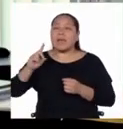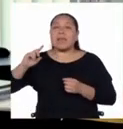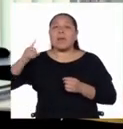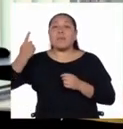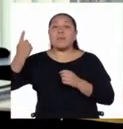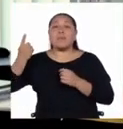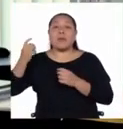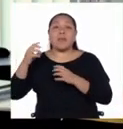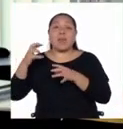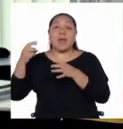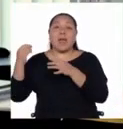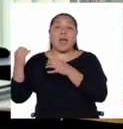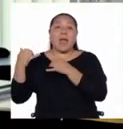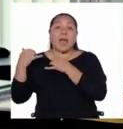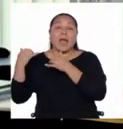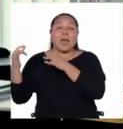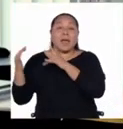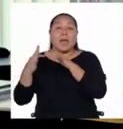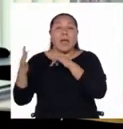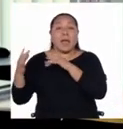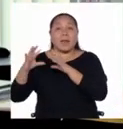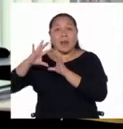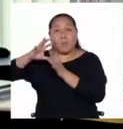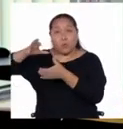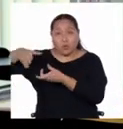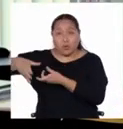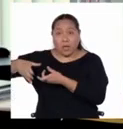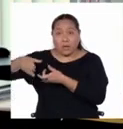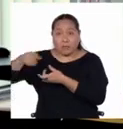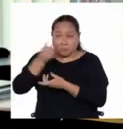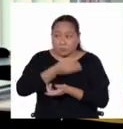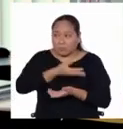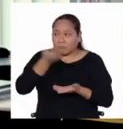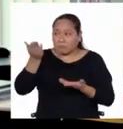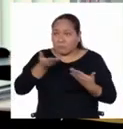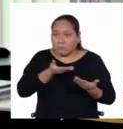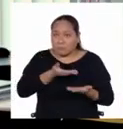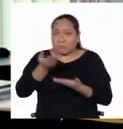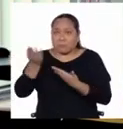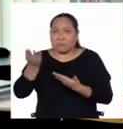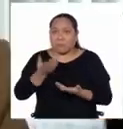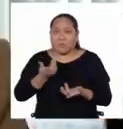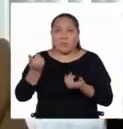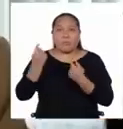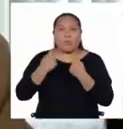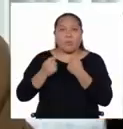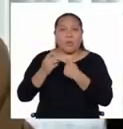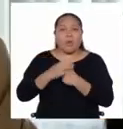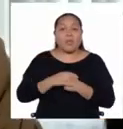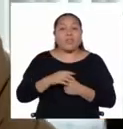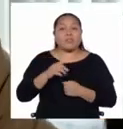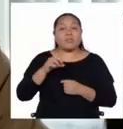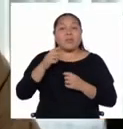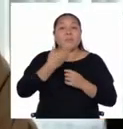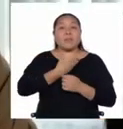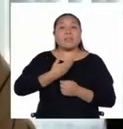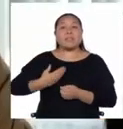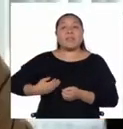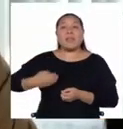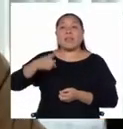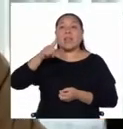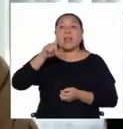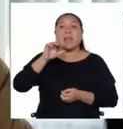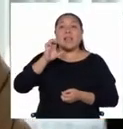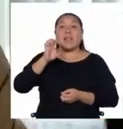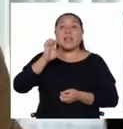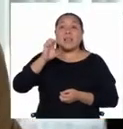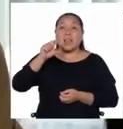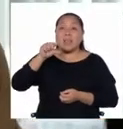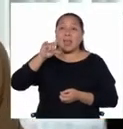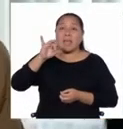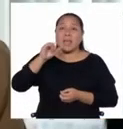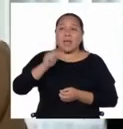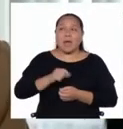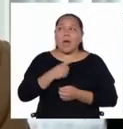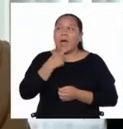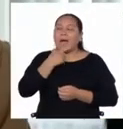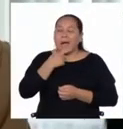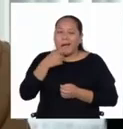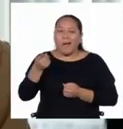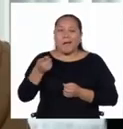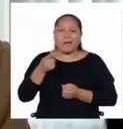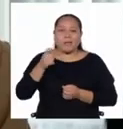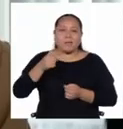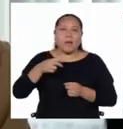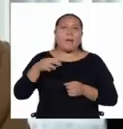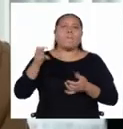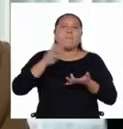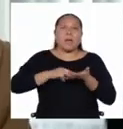Leguía se animó muchísimo por el tema ferrocarrilero nuevamente. Entonces ahí hubo un crecimiento, pero donde más se desarrolló